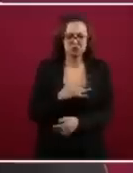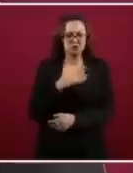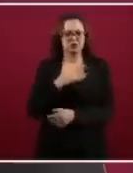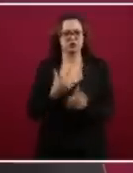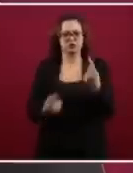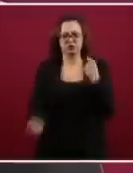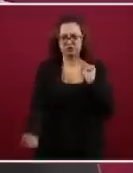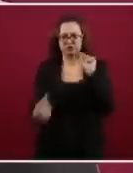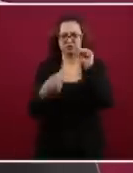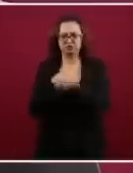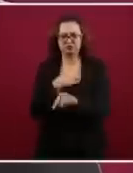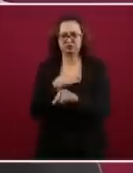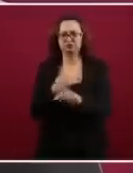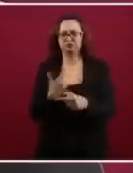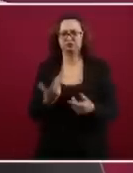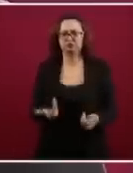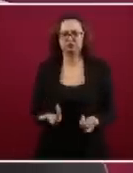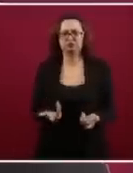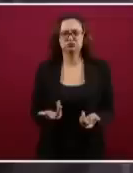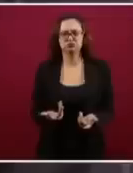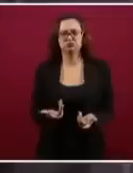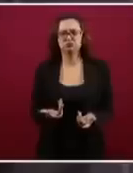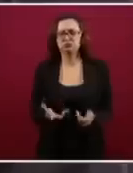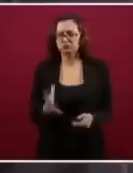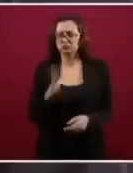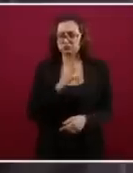y si hay